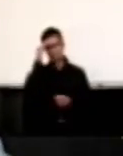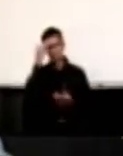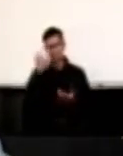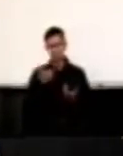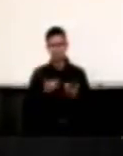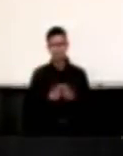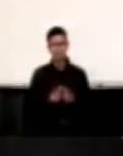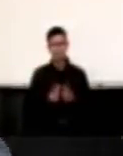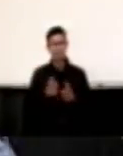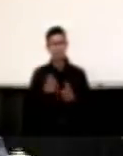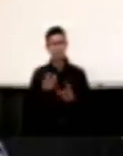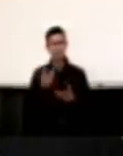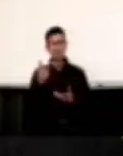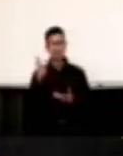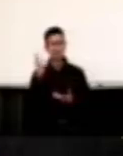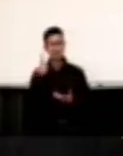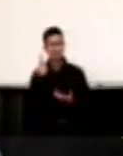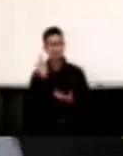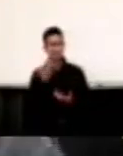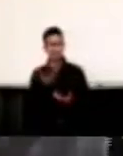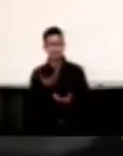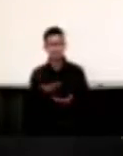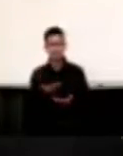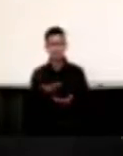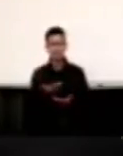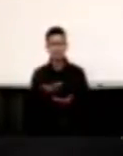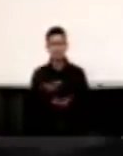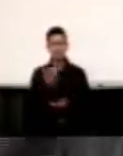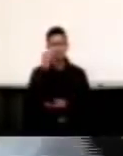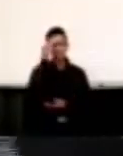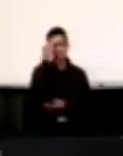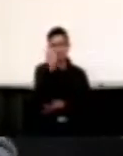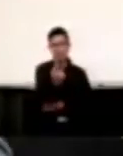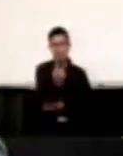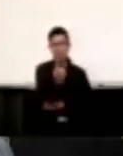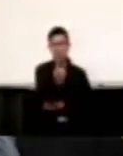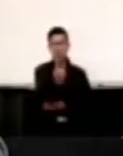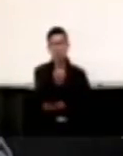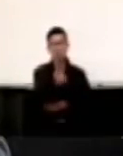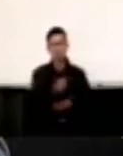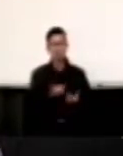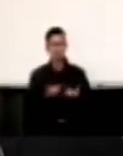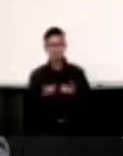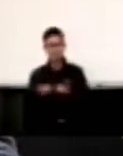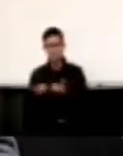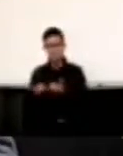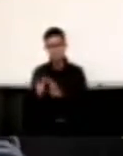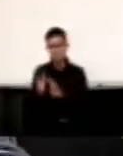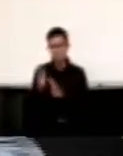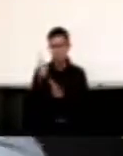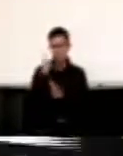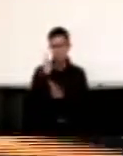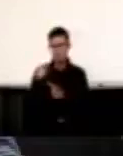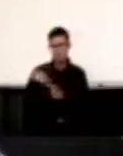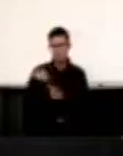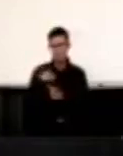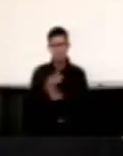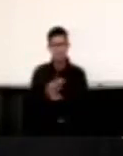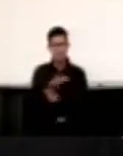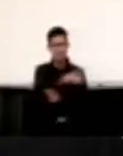autores, sino que estamos hablando prácticamente de un partido y el resto, ¿no? Vean ustedes las dificultades que existen para que la oposición